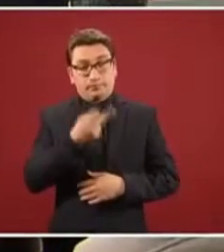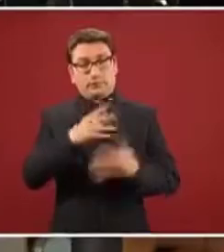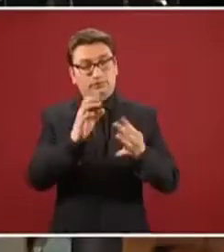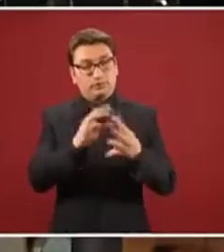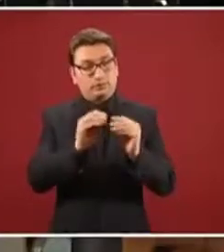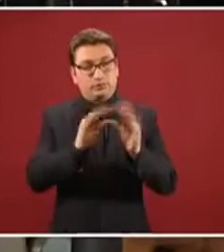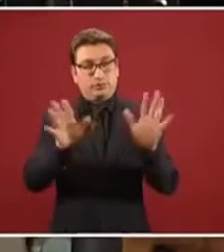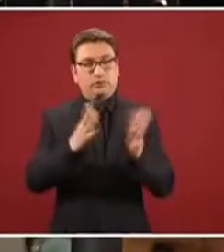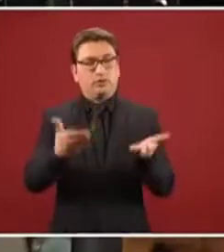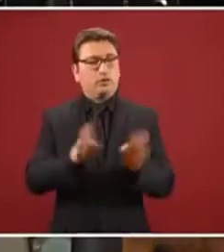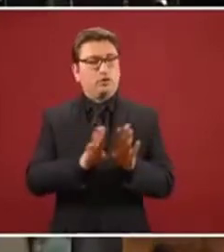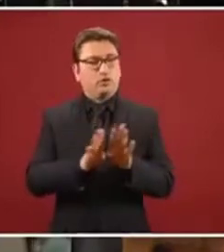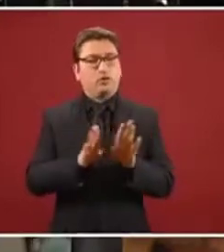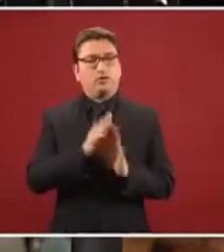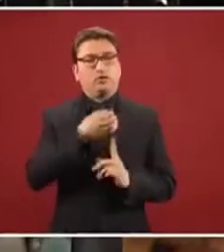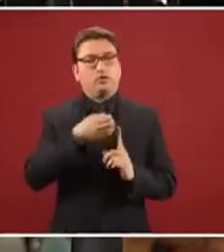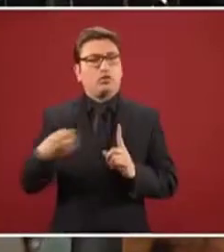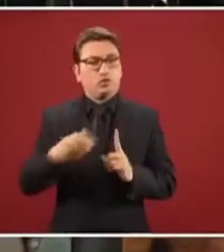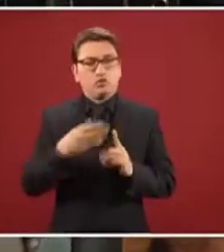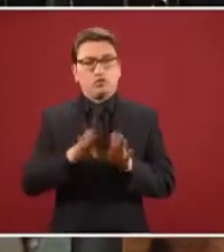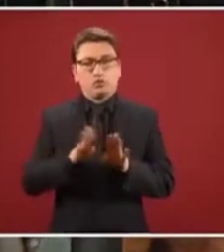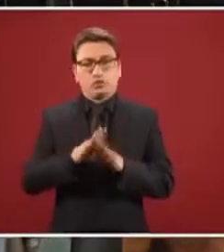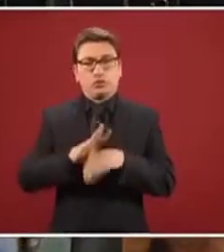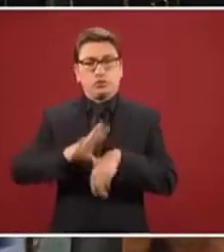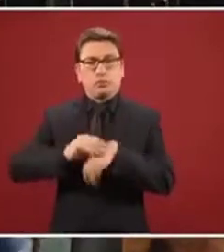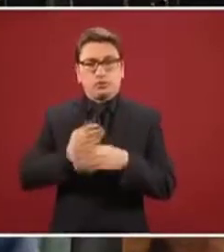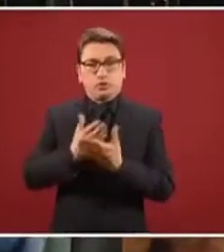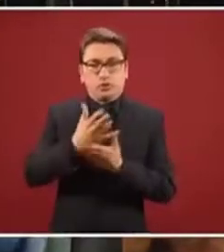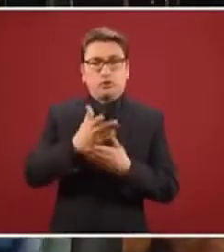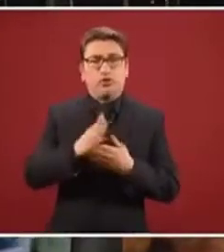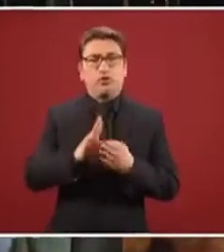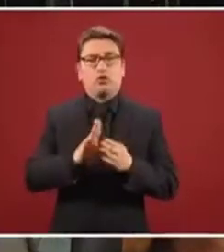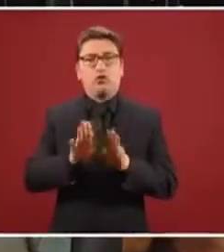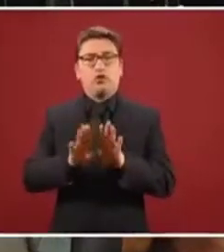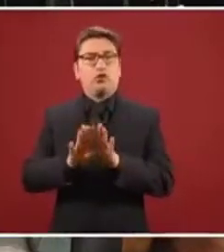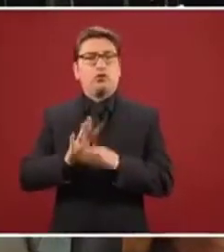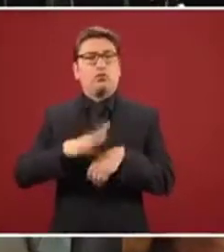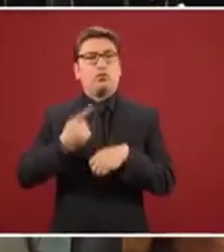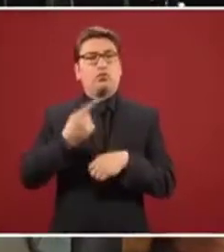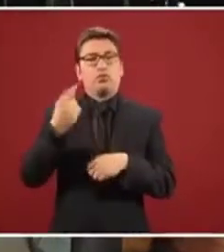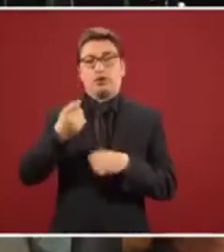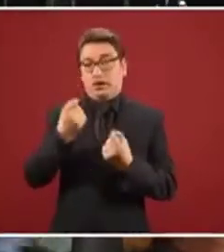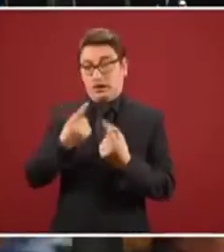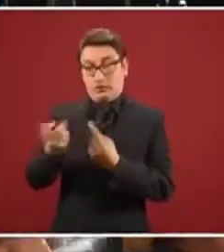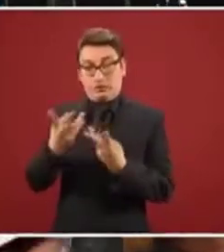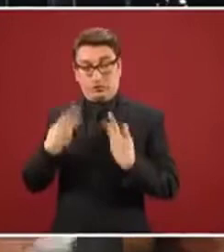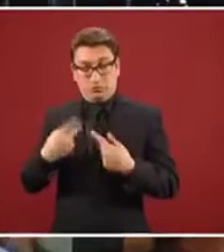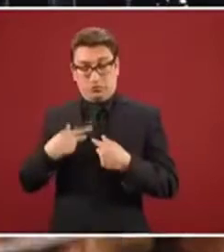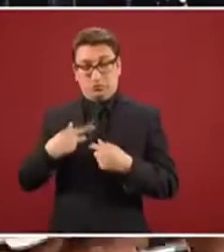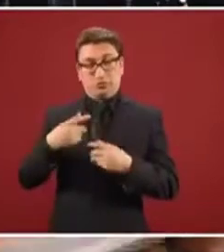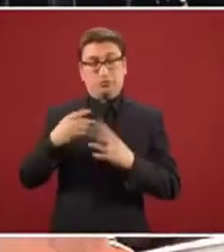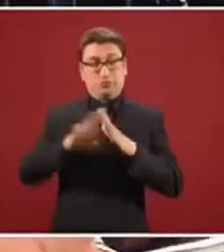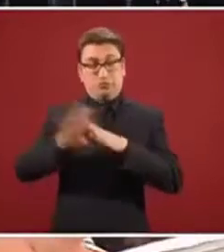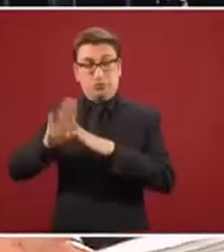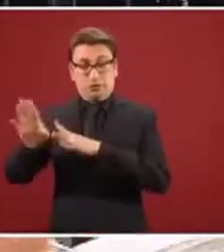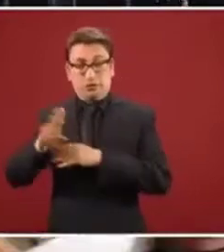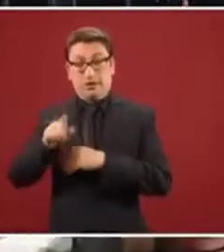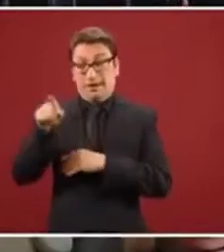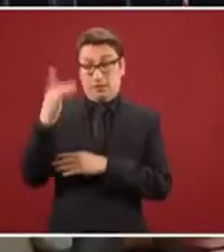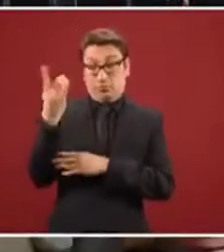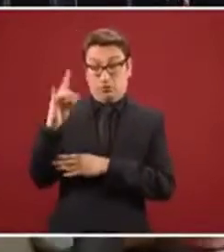claro, ¿cómo funcionaría este tema del salvoconducto? Porque en caso de que tengan el salvoconducto que lo expida, entiendo, el gobierno de